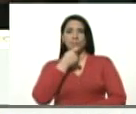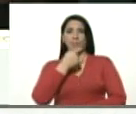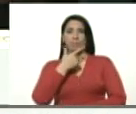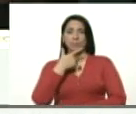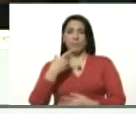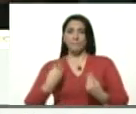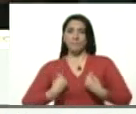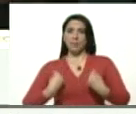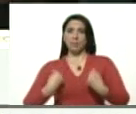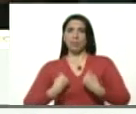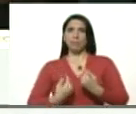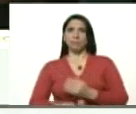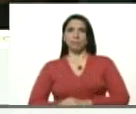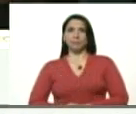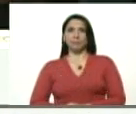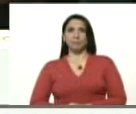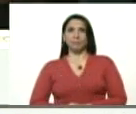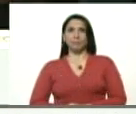vida.